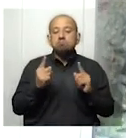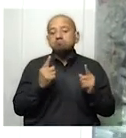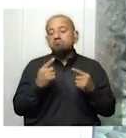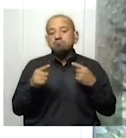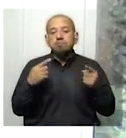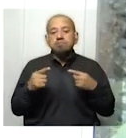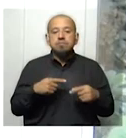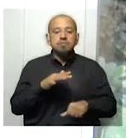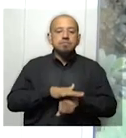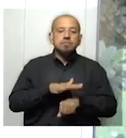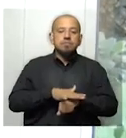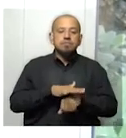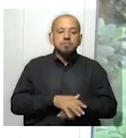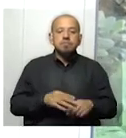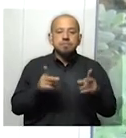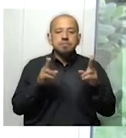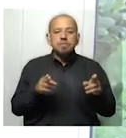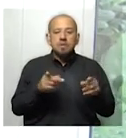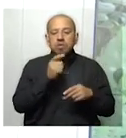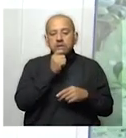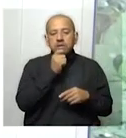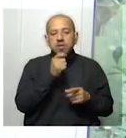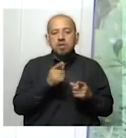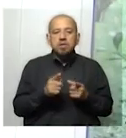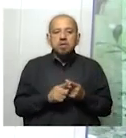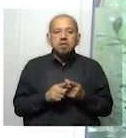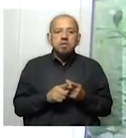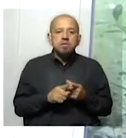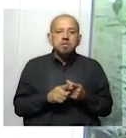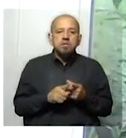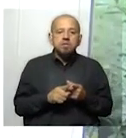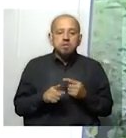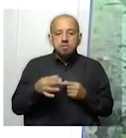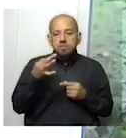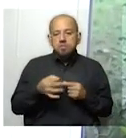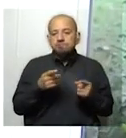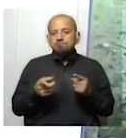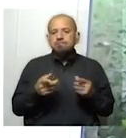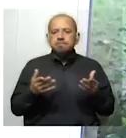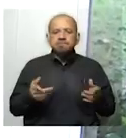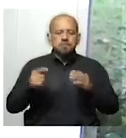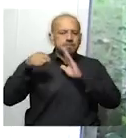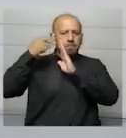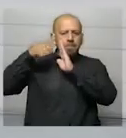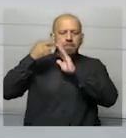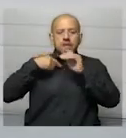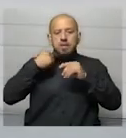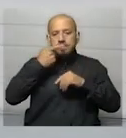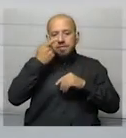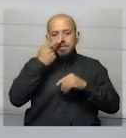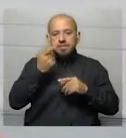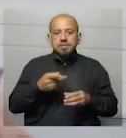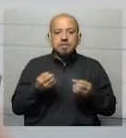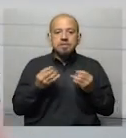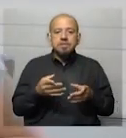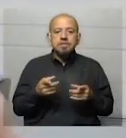y siempre va a haber un fragmento de una entrevista. Entonces, la verdad que es un video que es interesante también,